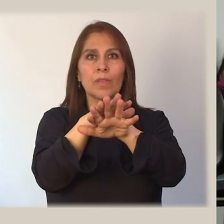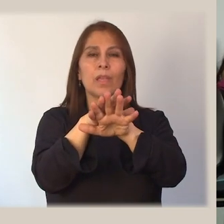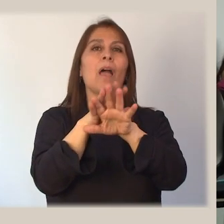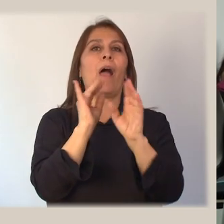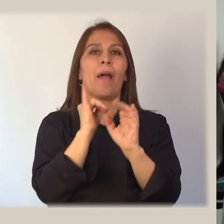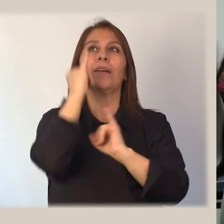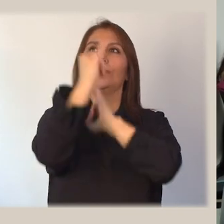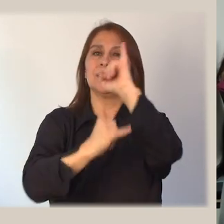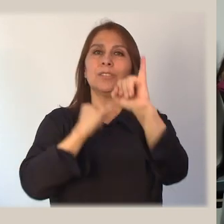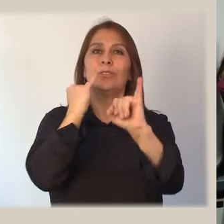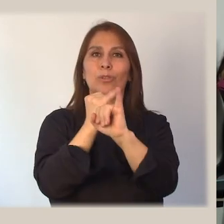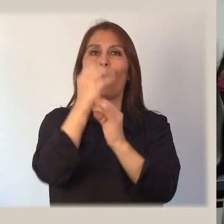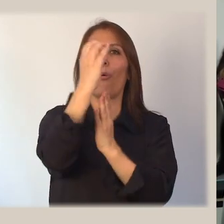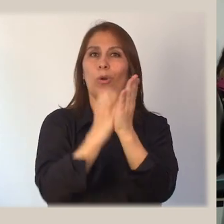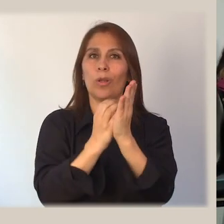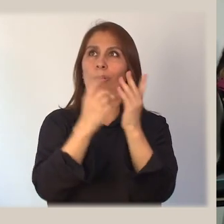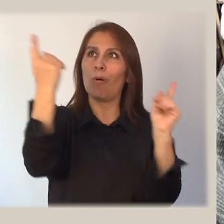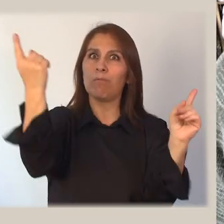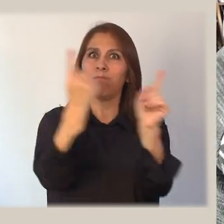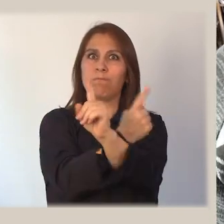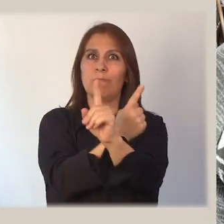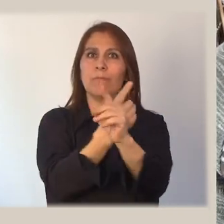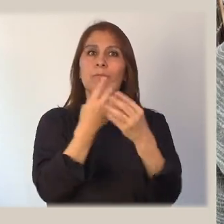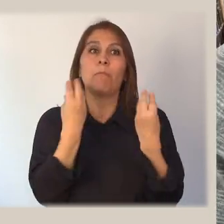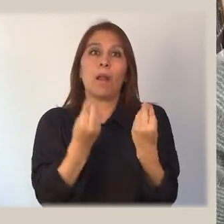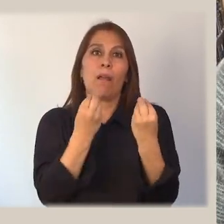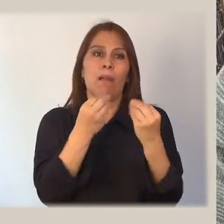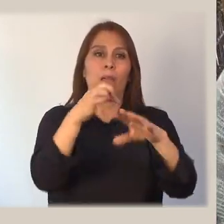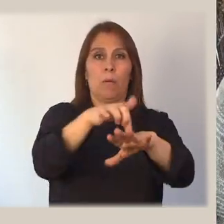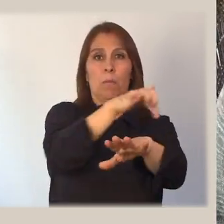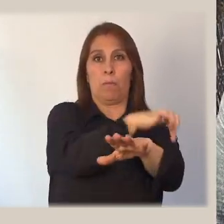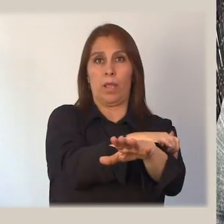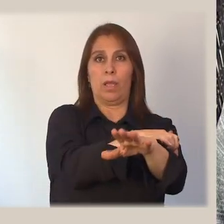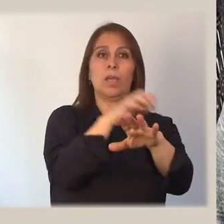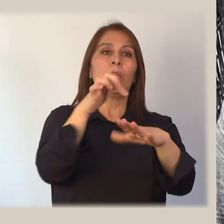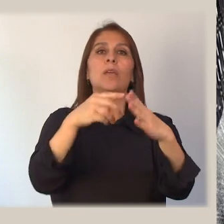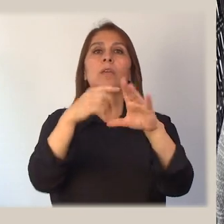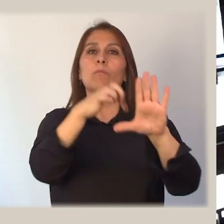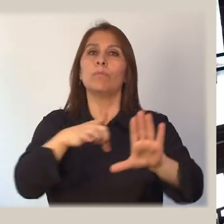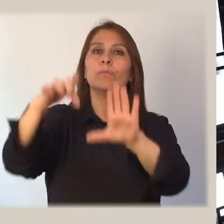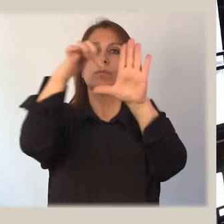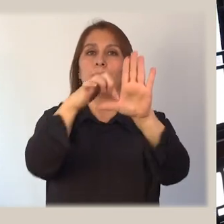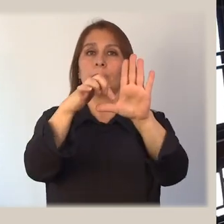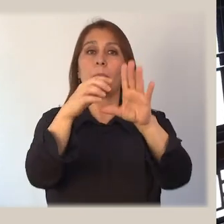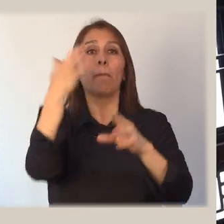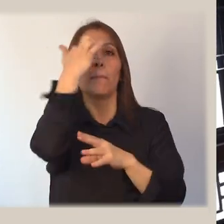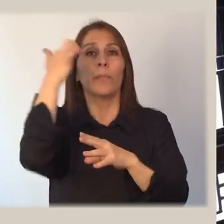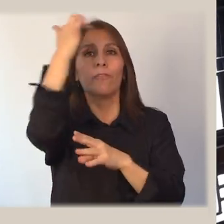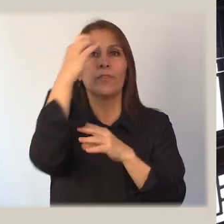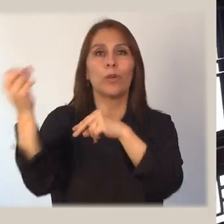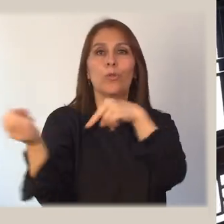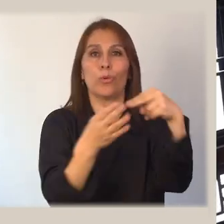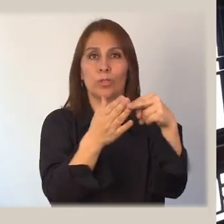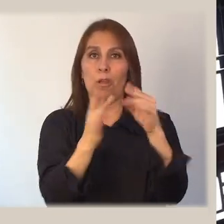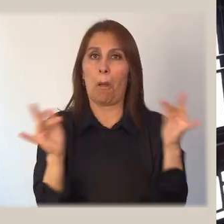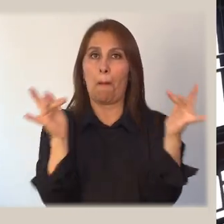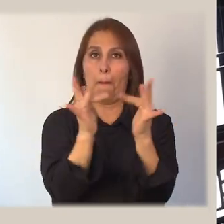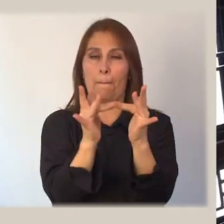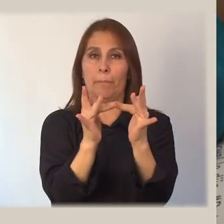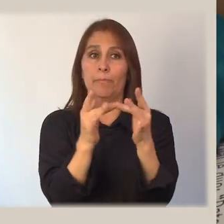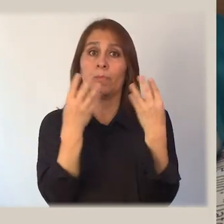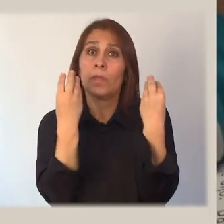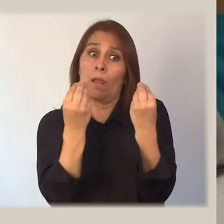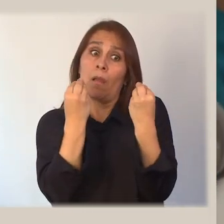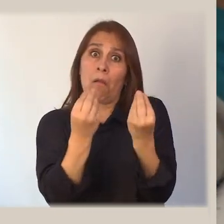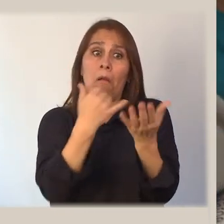e internacionalización del currículo en las propuestas de formación inicial, posgradual y continua de profesionales de la educación, a través